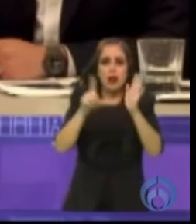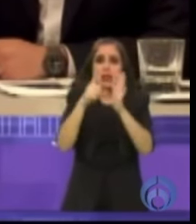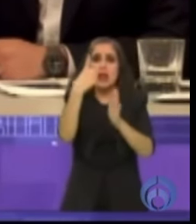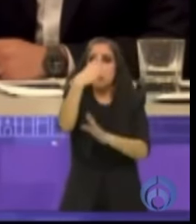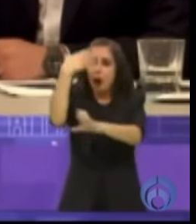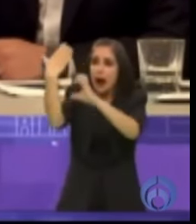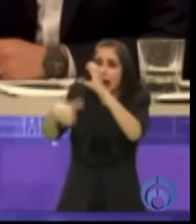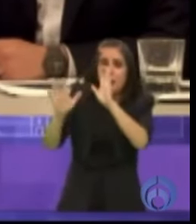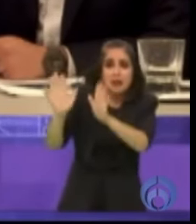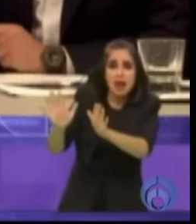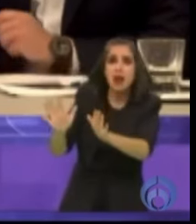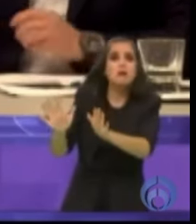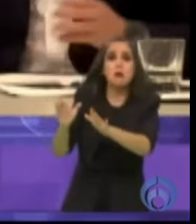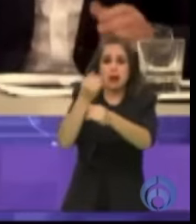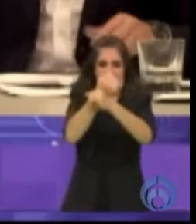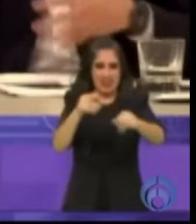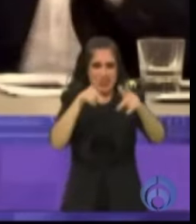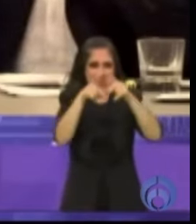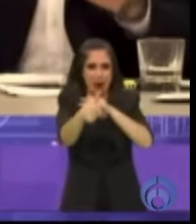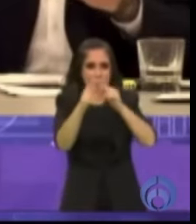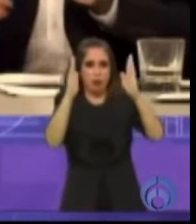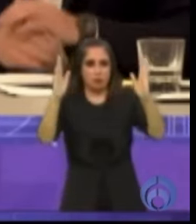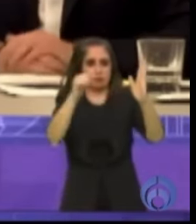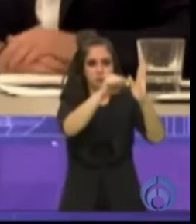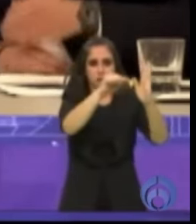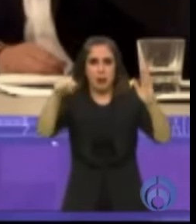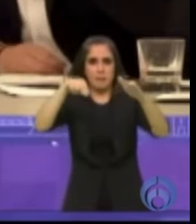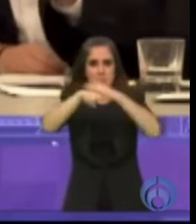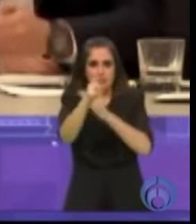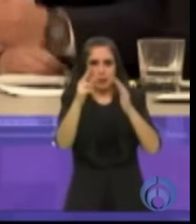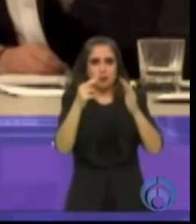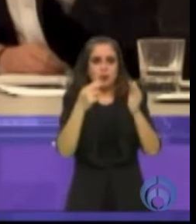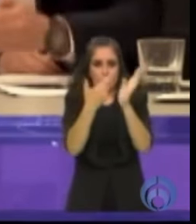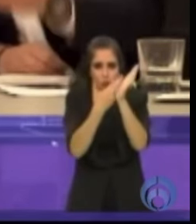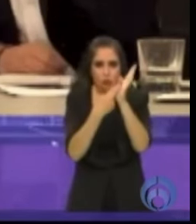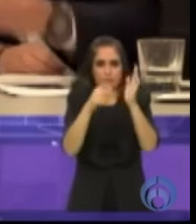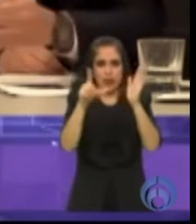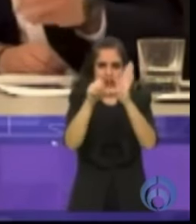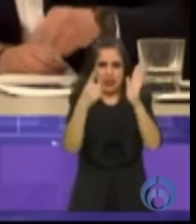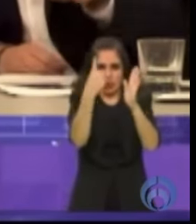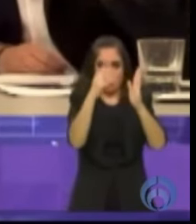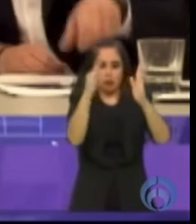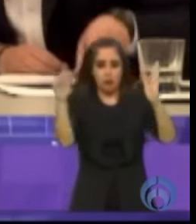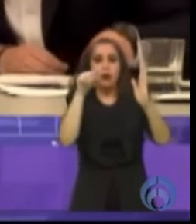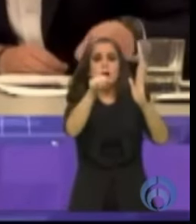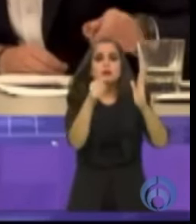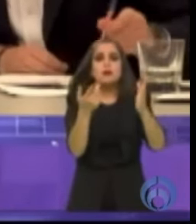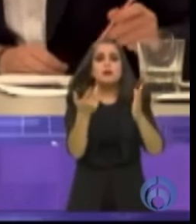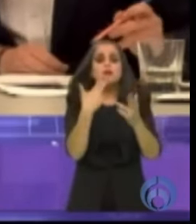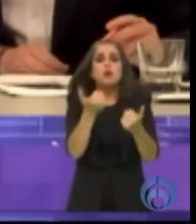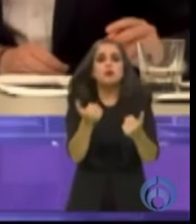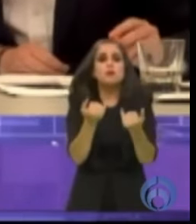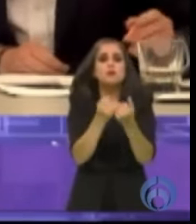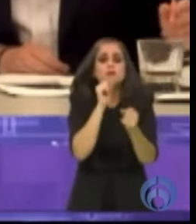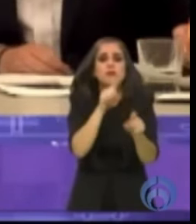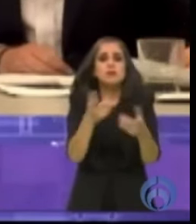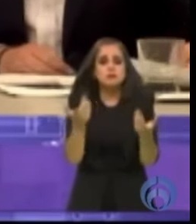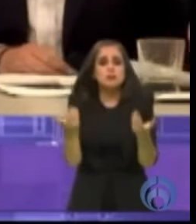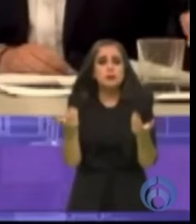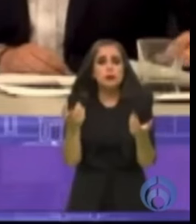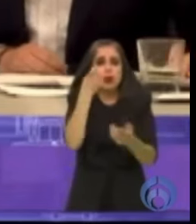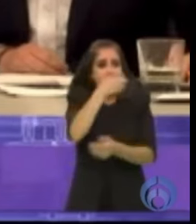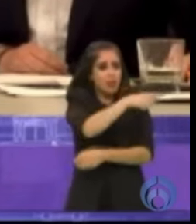se hace una idea con este tipo de debates, Pepe. ¿Quién crees que lo ganó? ¿Quién crees que ganó el debate? Yo creo que lo